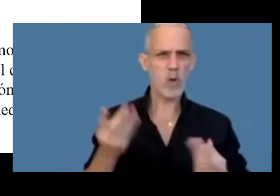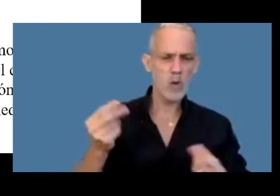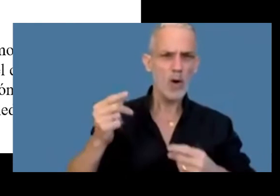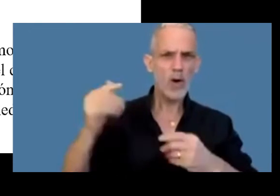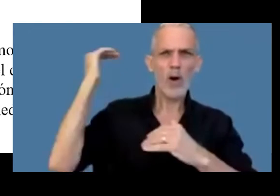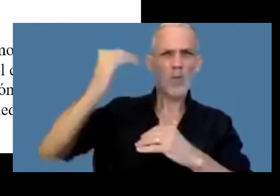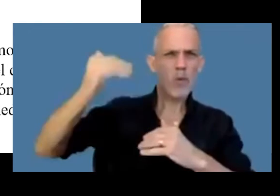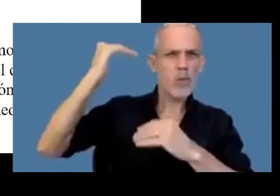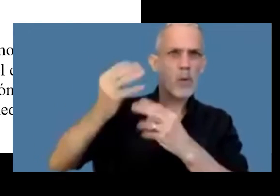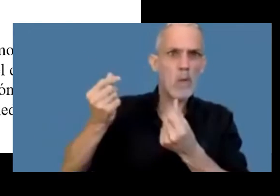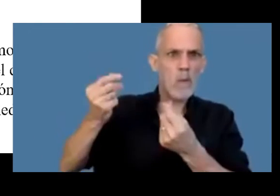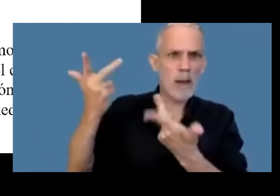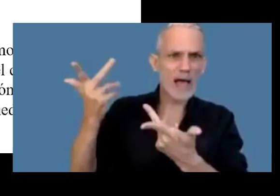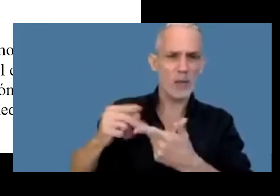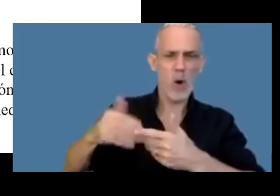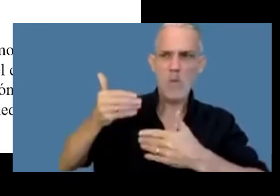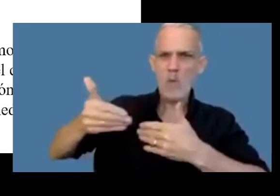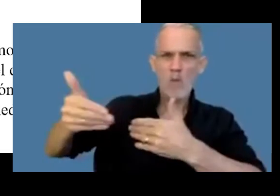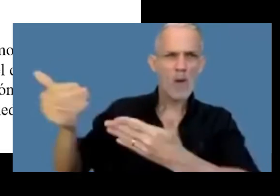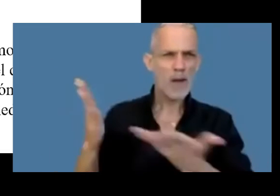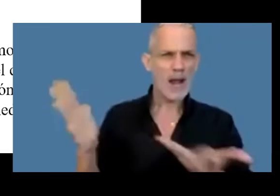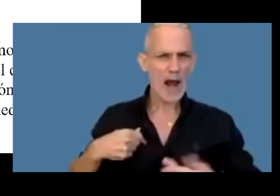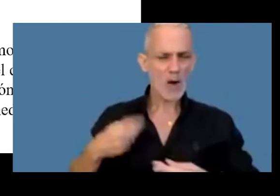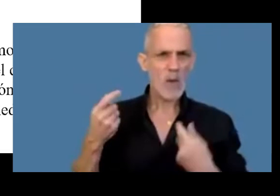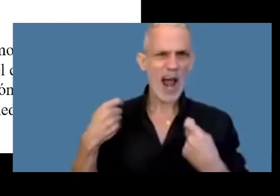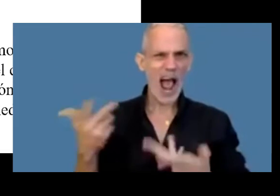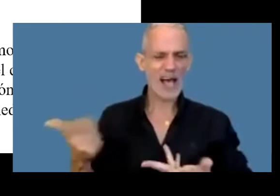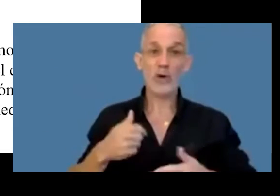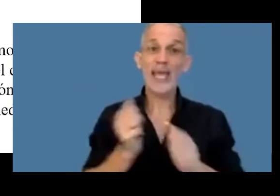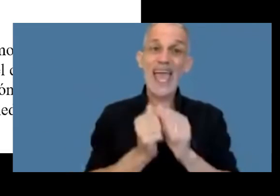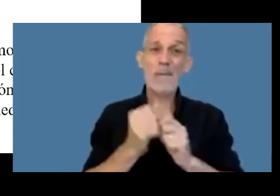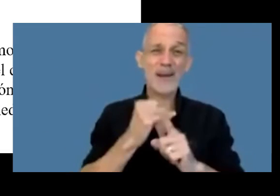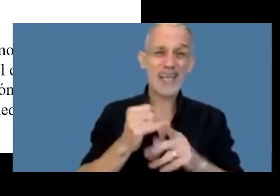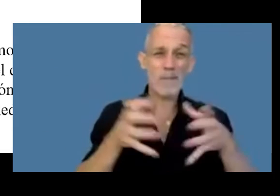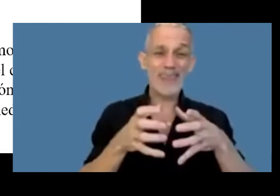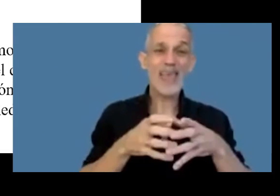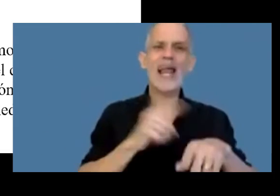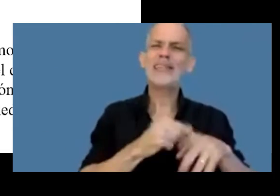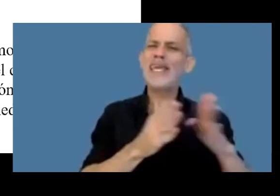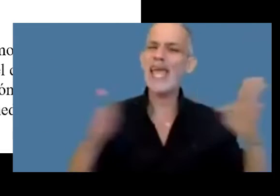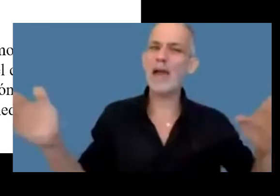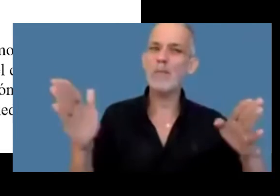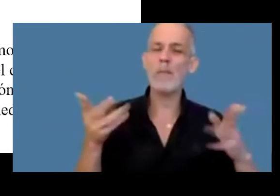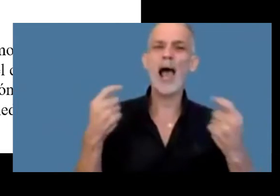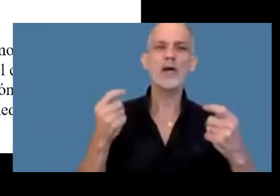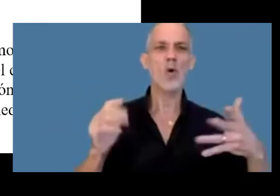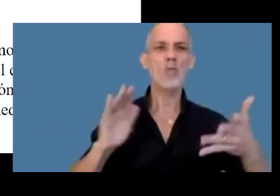placas solares y, en este caso, para las pymes, el periodo de amortización podía pasar de